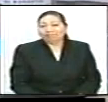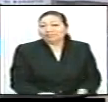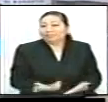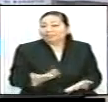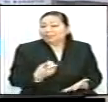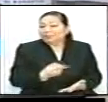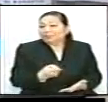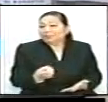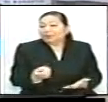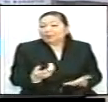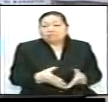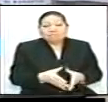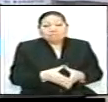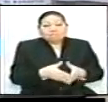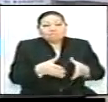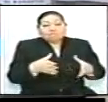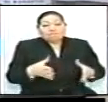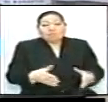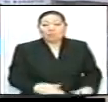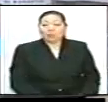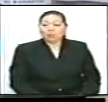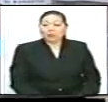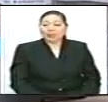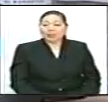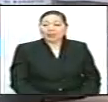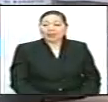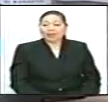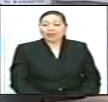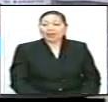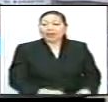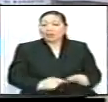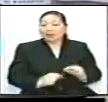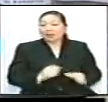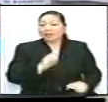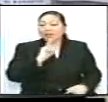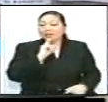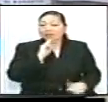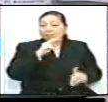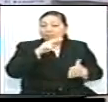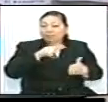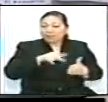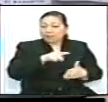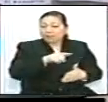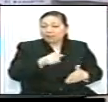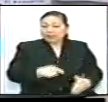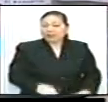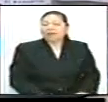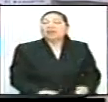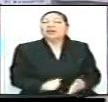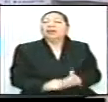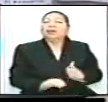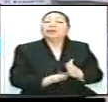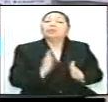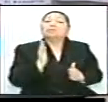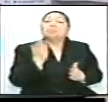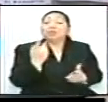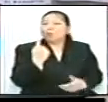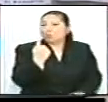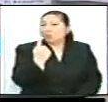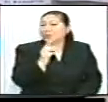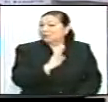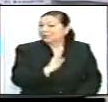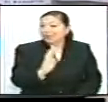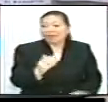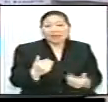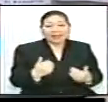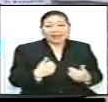Imagínense ustedes un tremendo, el servicio, vuelvo a repetir, el Servicio Geológico de los Estados Unidos, revíselo usted, ¿qué tiene bajo su mando? Es uno solo.